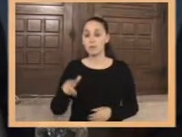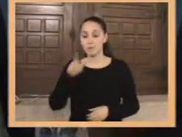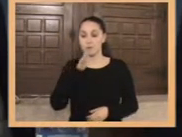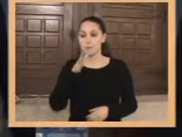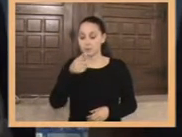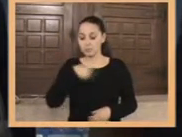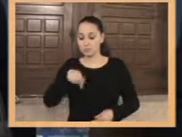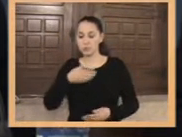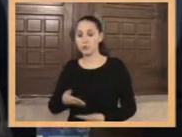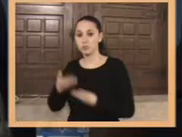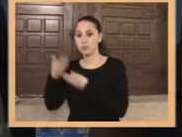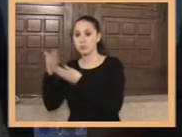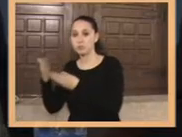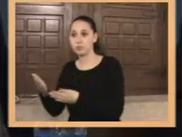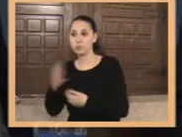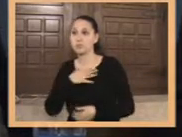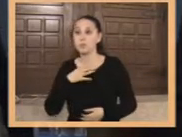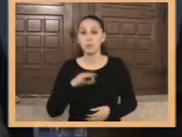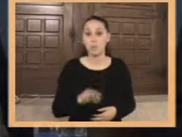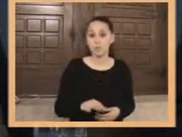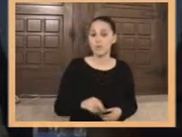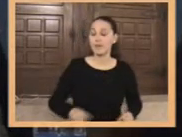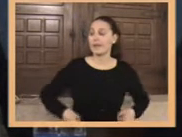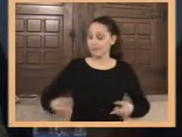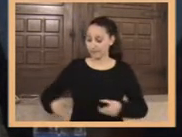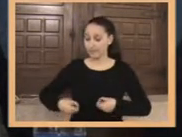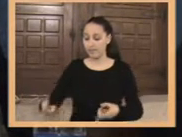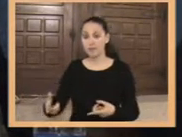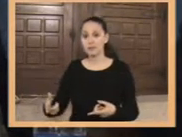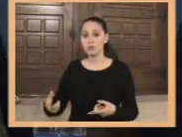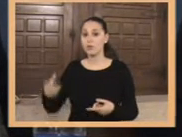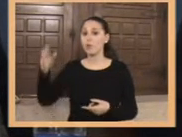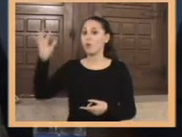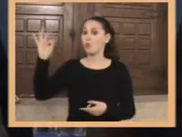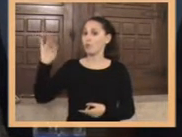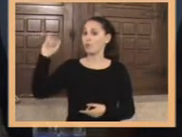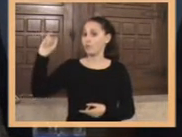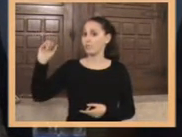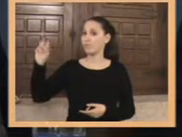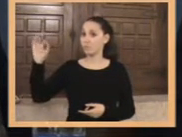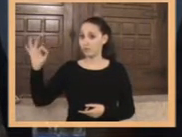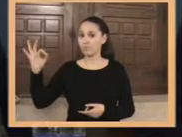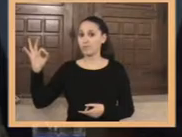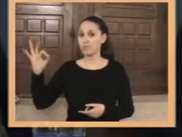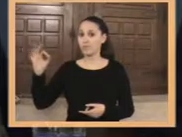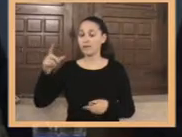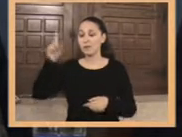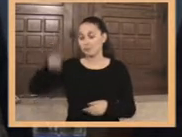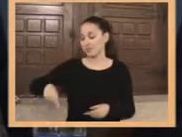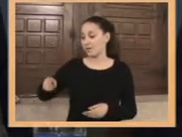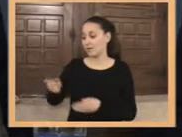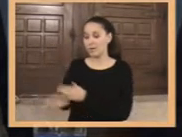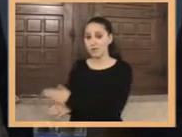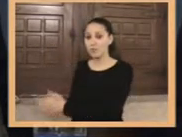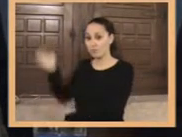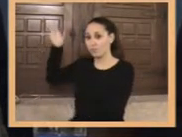eso. También los gastos de la FIO conllevaban también un fotocol, pero evidentemente valía mucho más barato que eso, valía